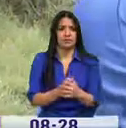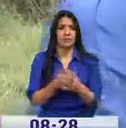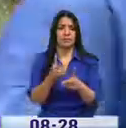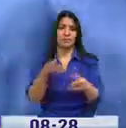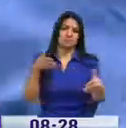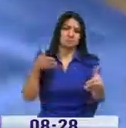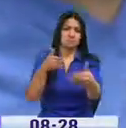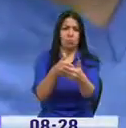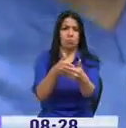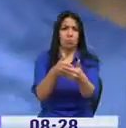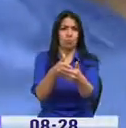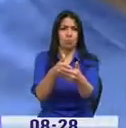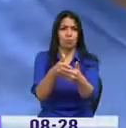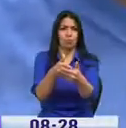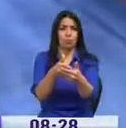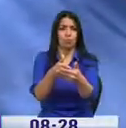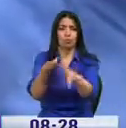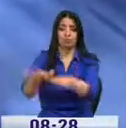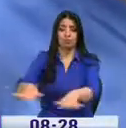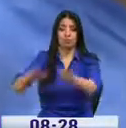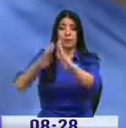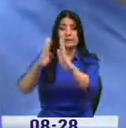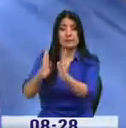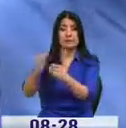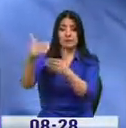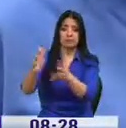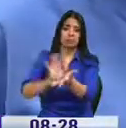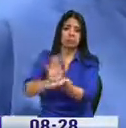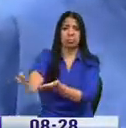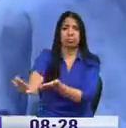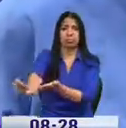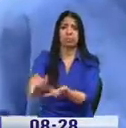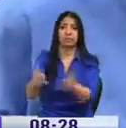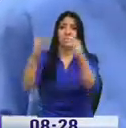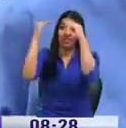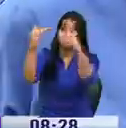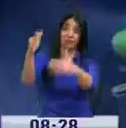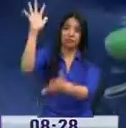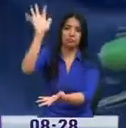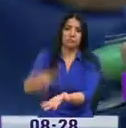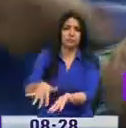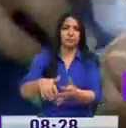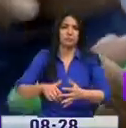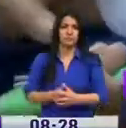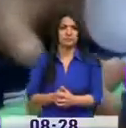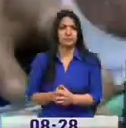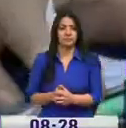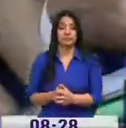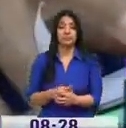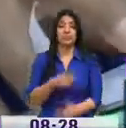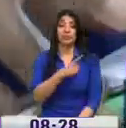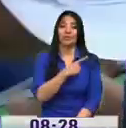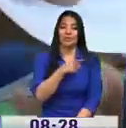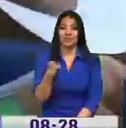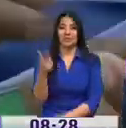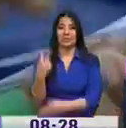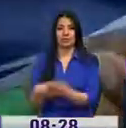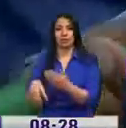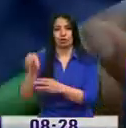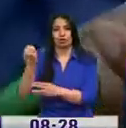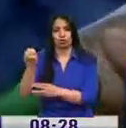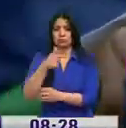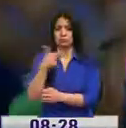perdón, la mediagua que está hecha, el bloque, y le botaron el techo a la parte de abajo. A decir de los hijos del propietario, ellos